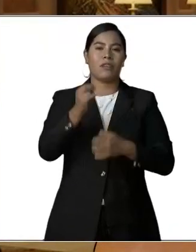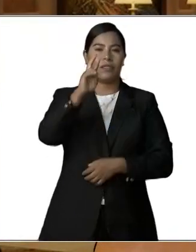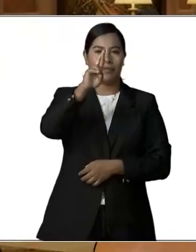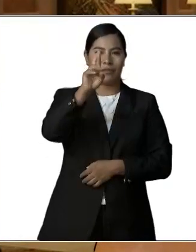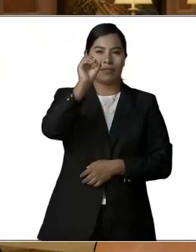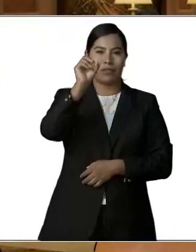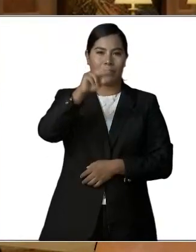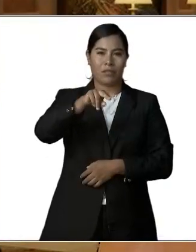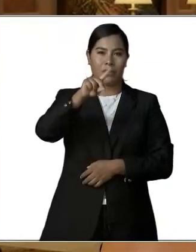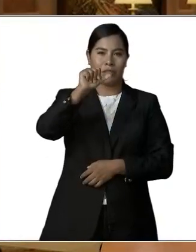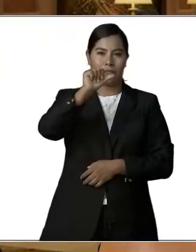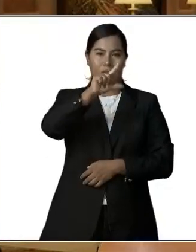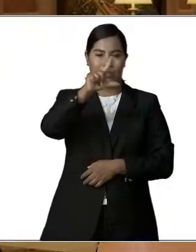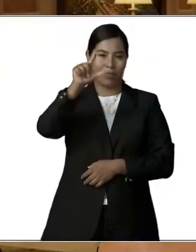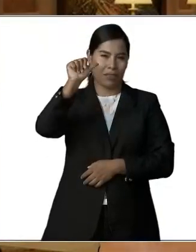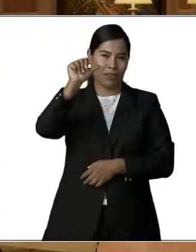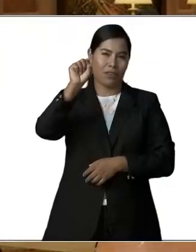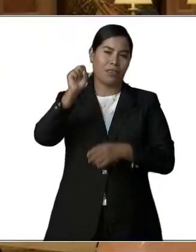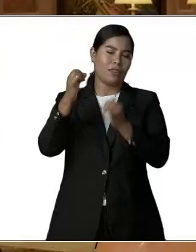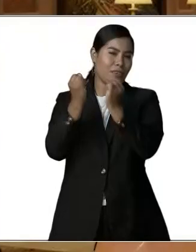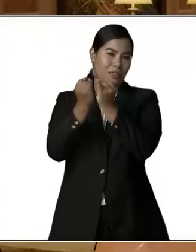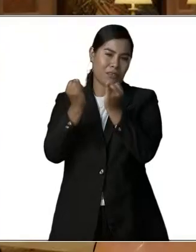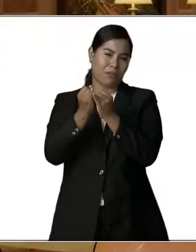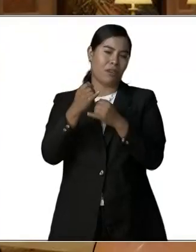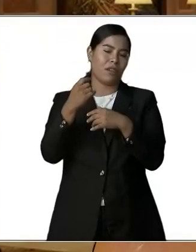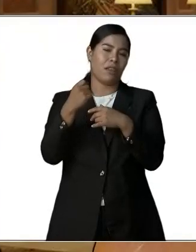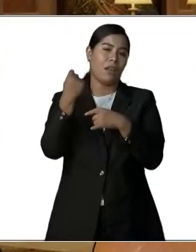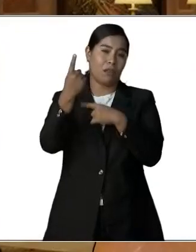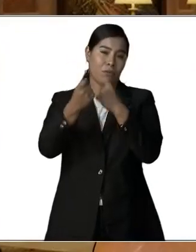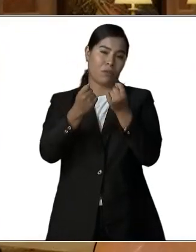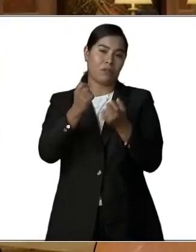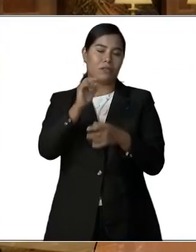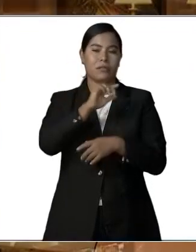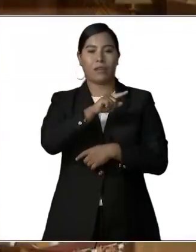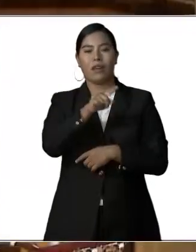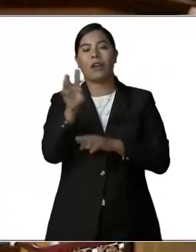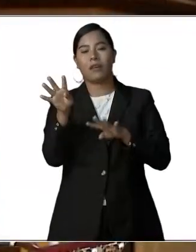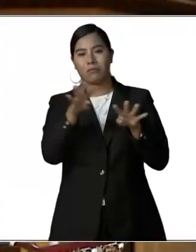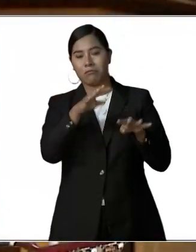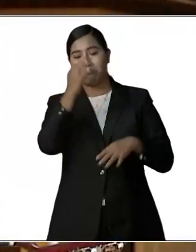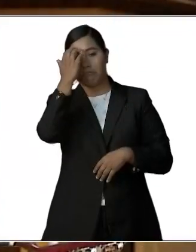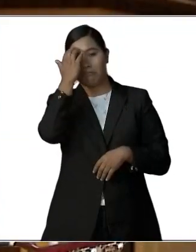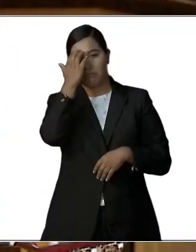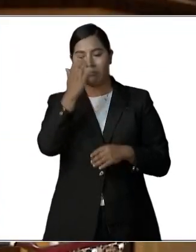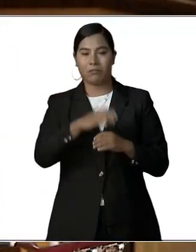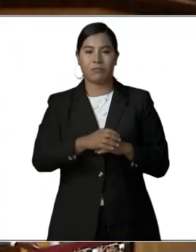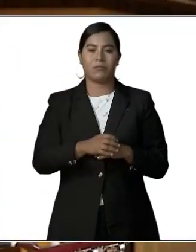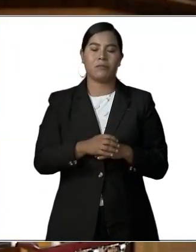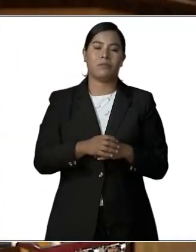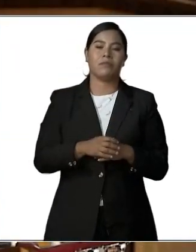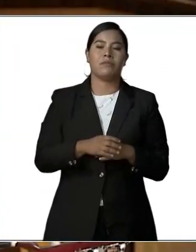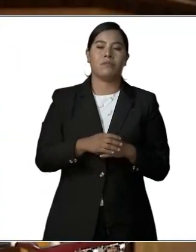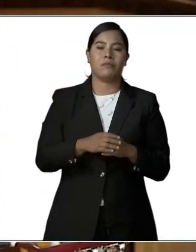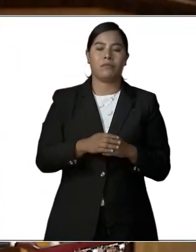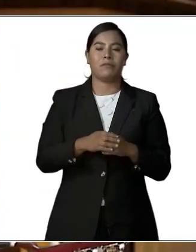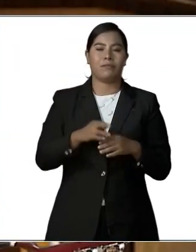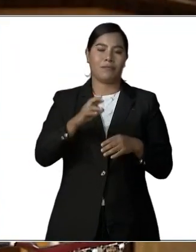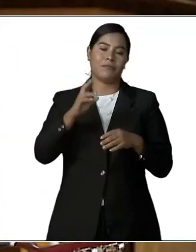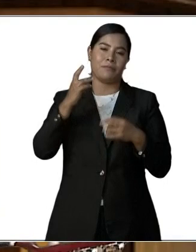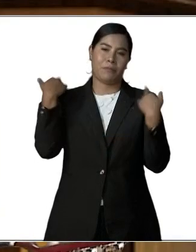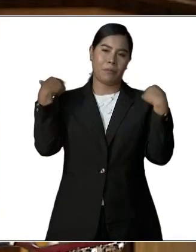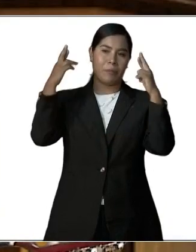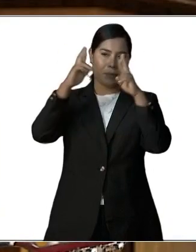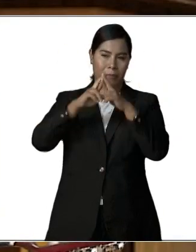veces el declamador no tocaba guitarra, pero pues ahora, por ejemplo, tú tienes a tu cargo una de las